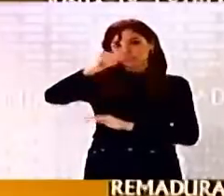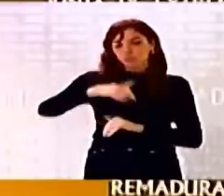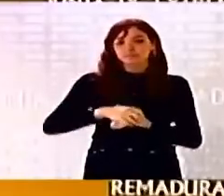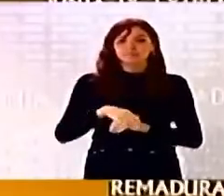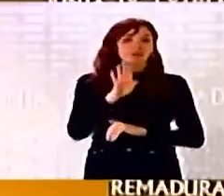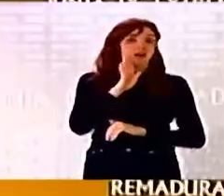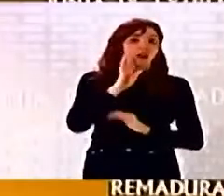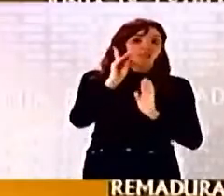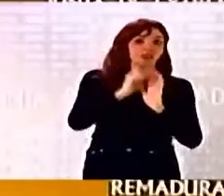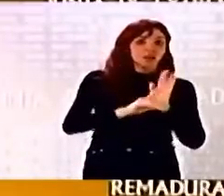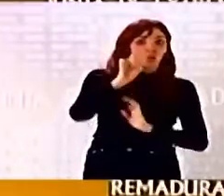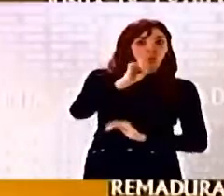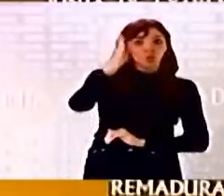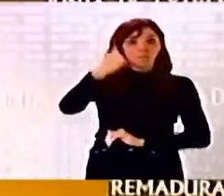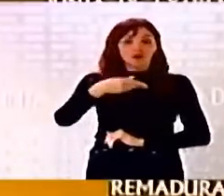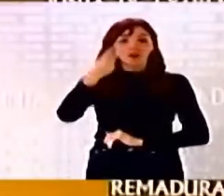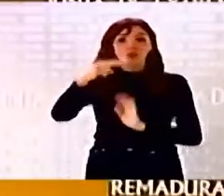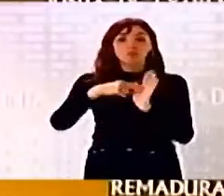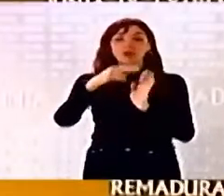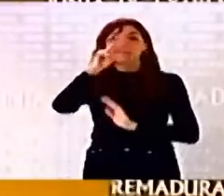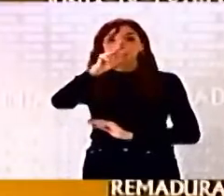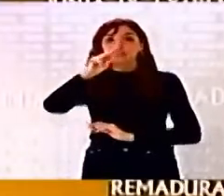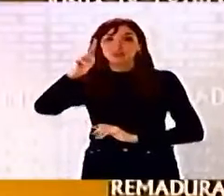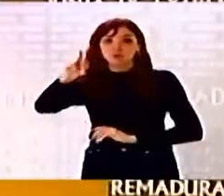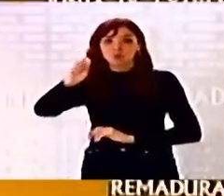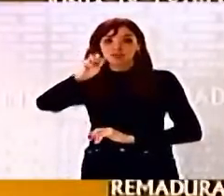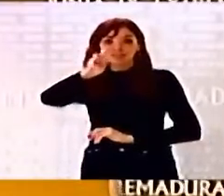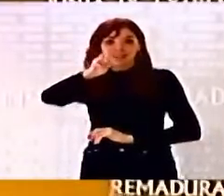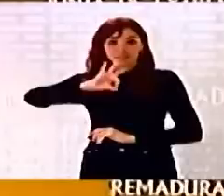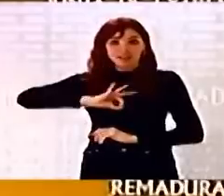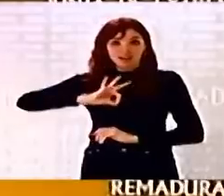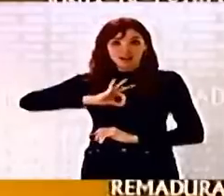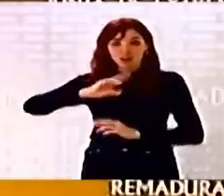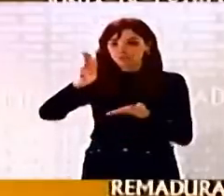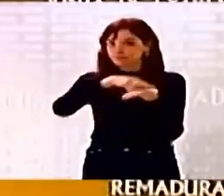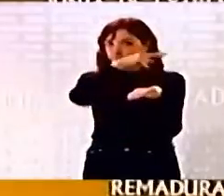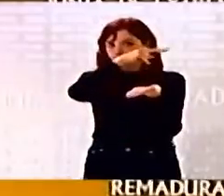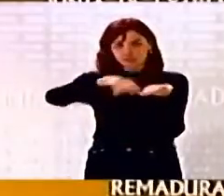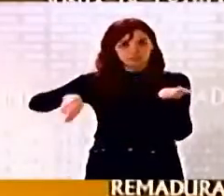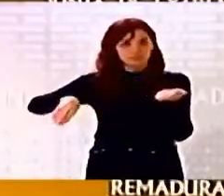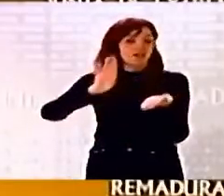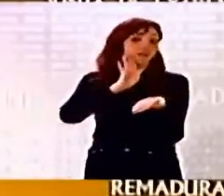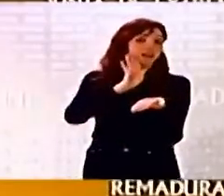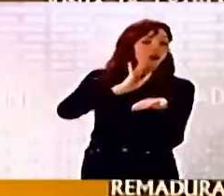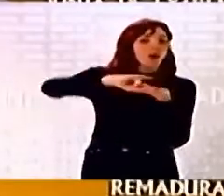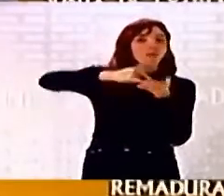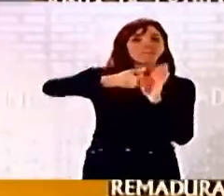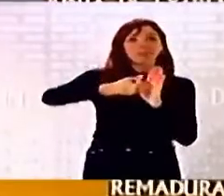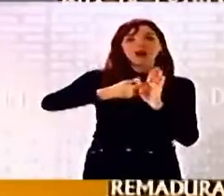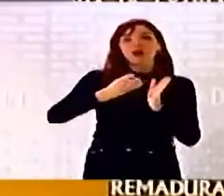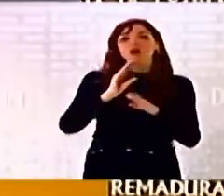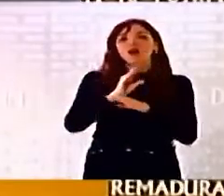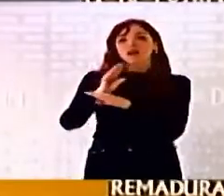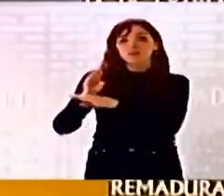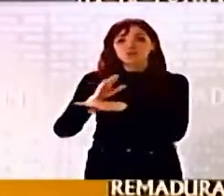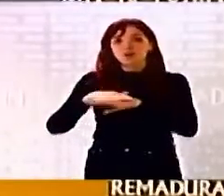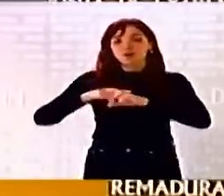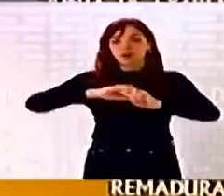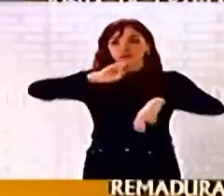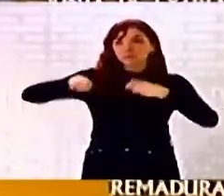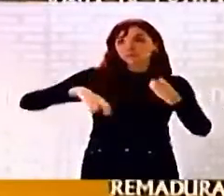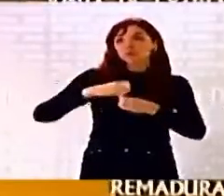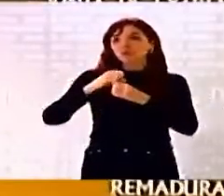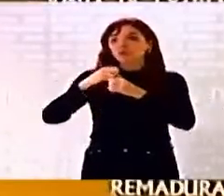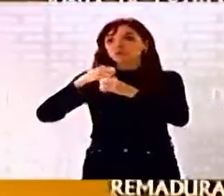ley 1/2021 de 13 de enero, en el cual se recogía un programa de ayudas para la recuperación y reactivación de la